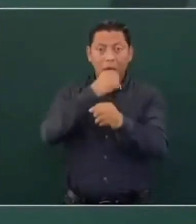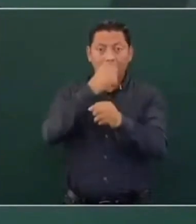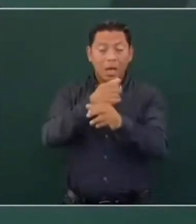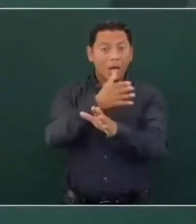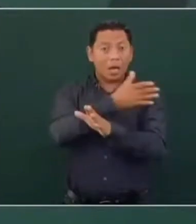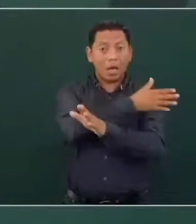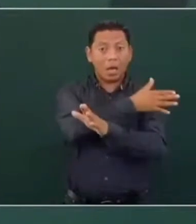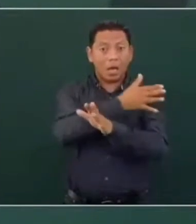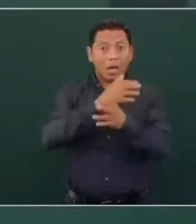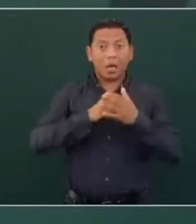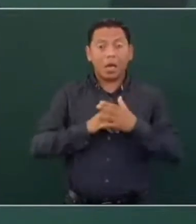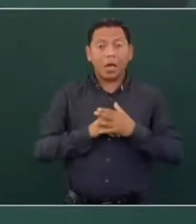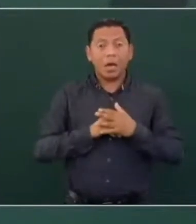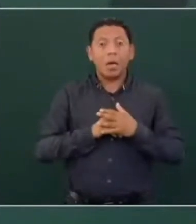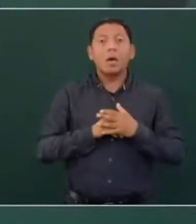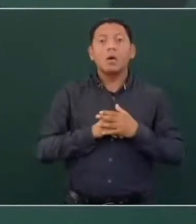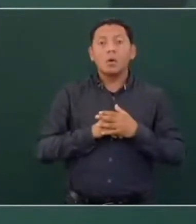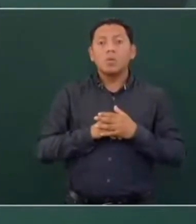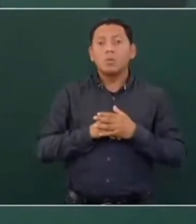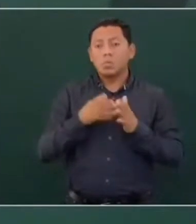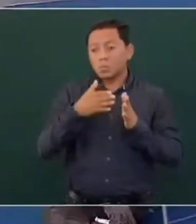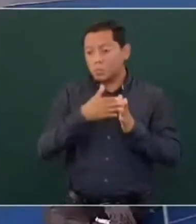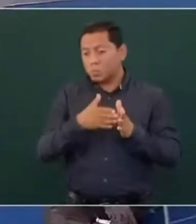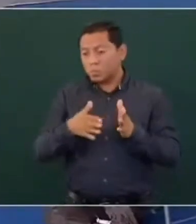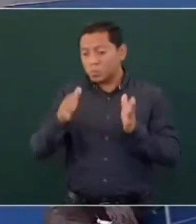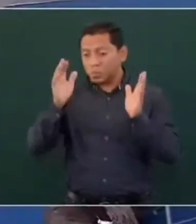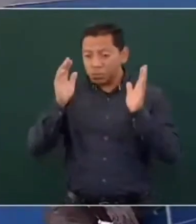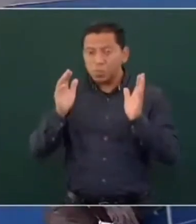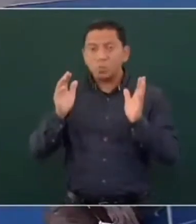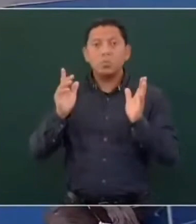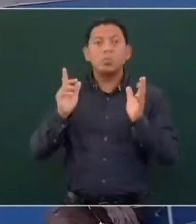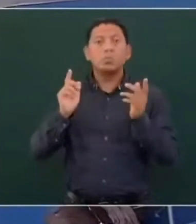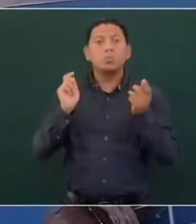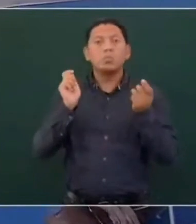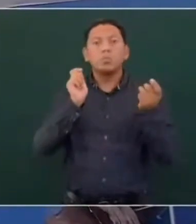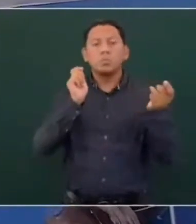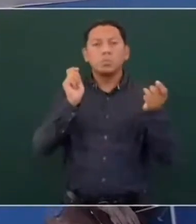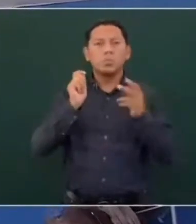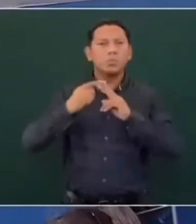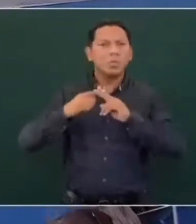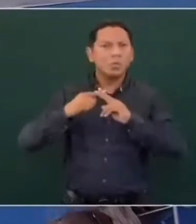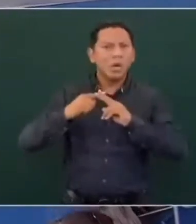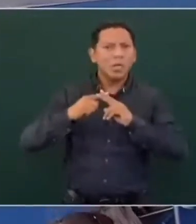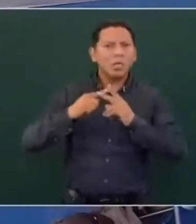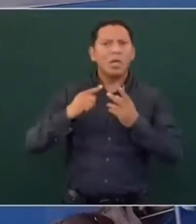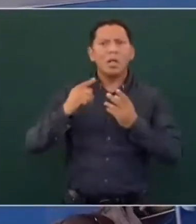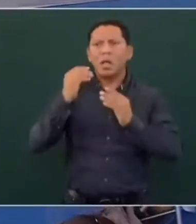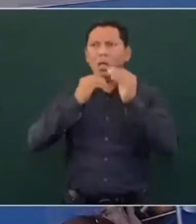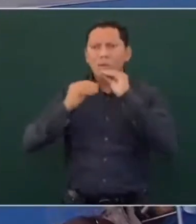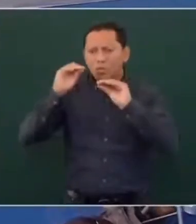dominando la astronomía, las matemáticas, el arte, la cultura.